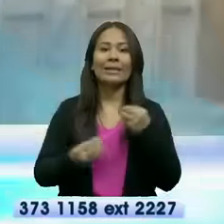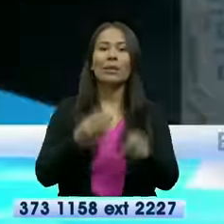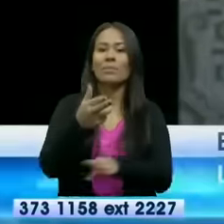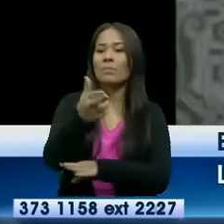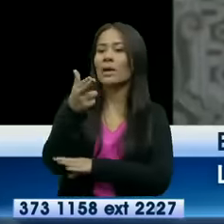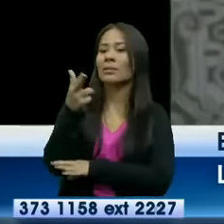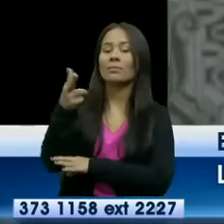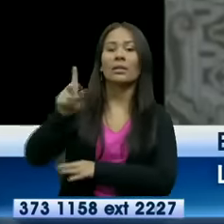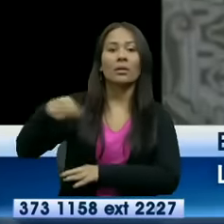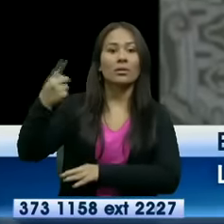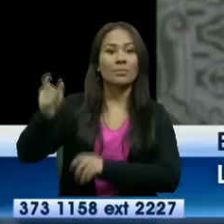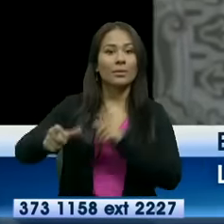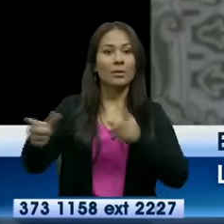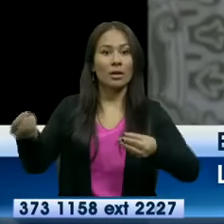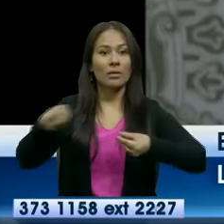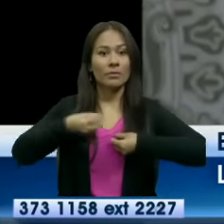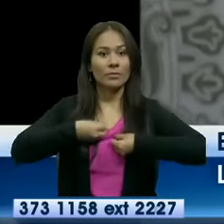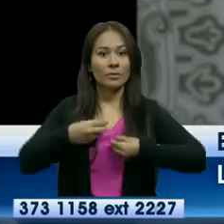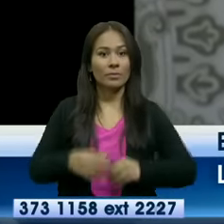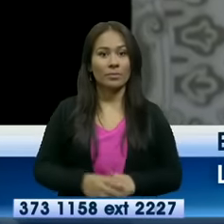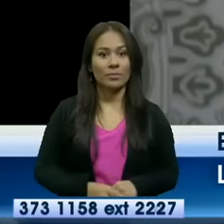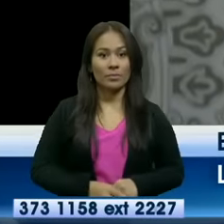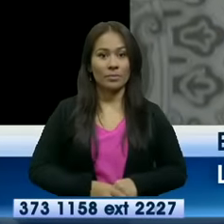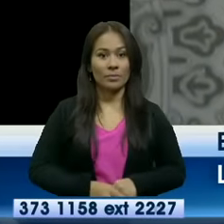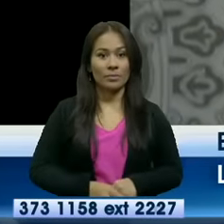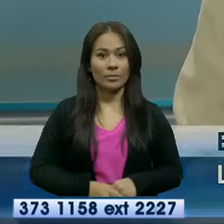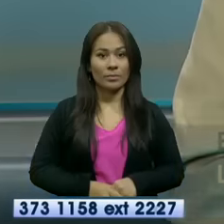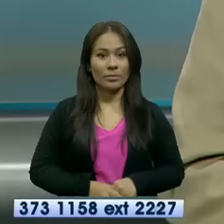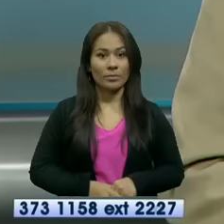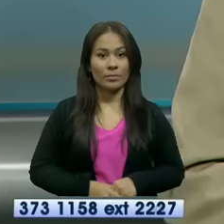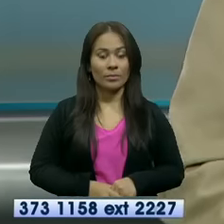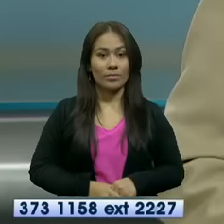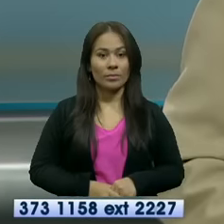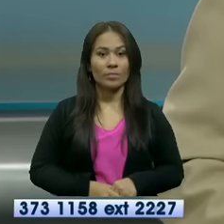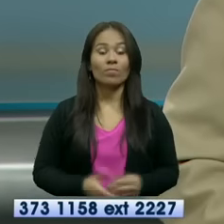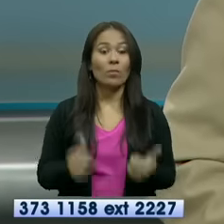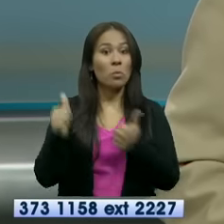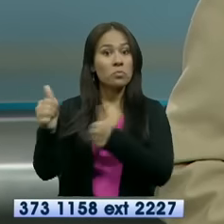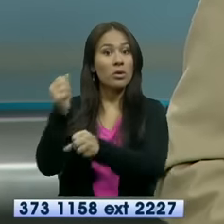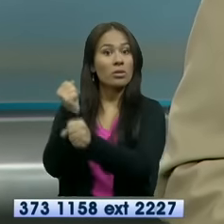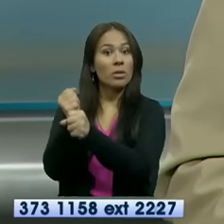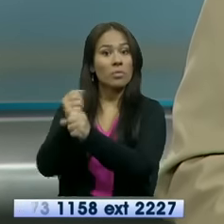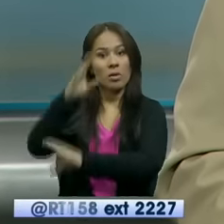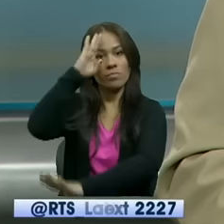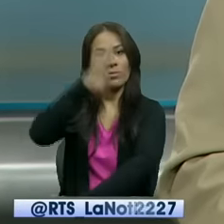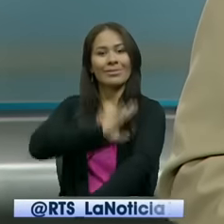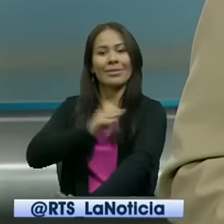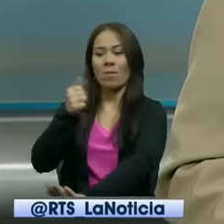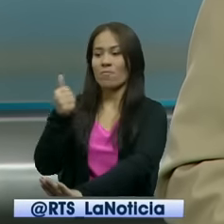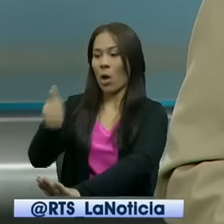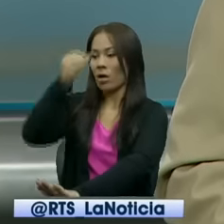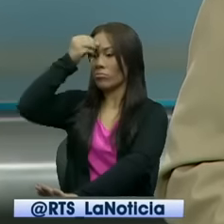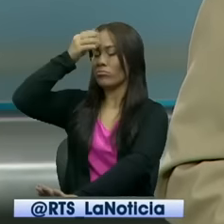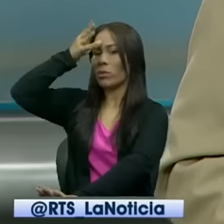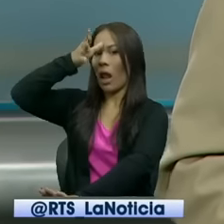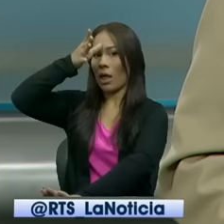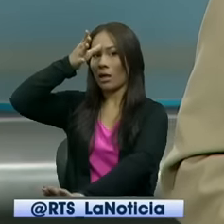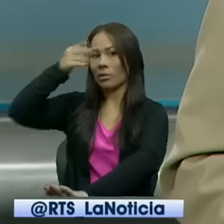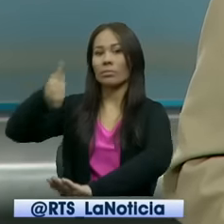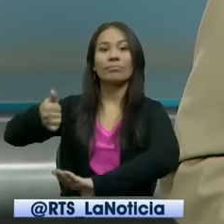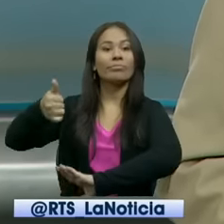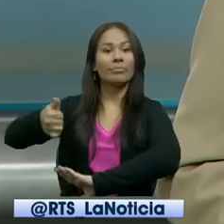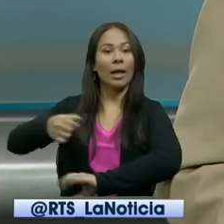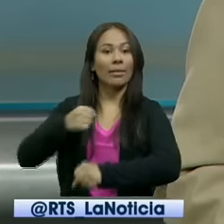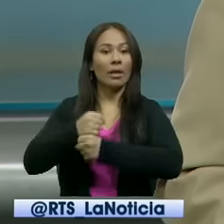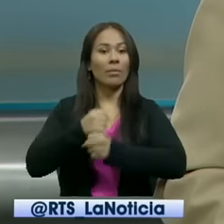alguien. Informó José Morales. Buen trabajo policial. Como siempre, trabajando con inteligencia y trabajando, o sea, con el